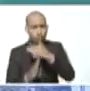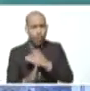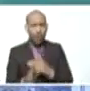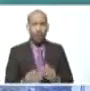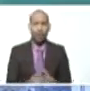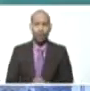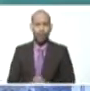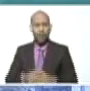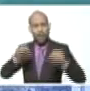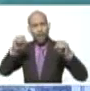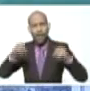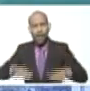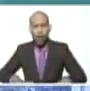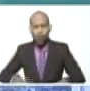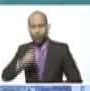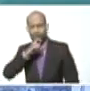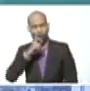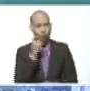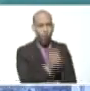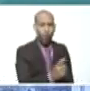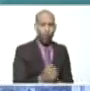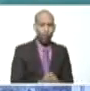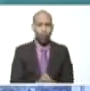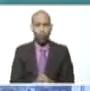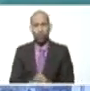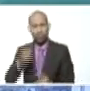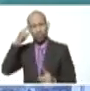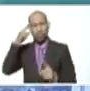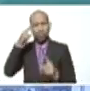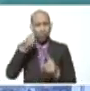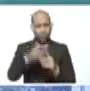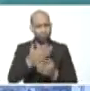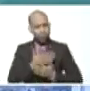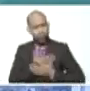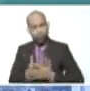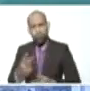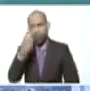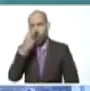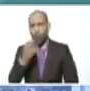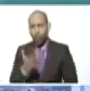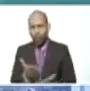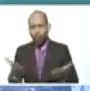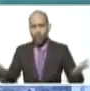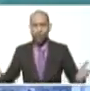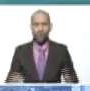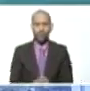la renuncia a la arrogancia y la dedicación a los pobres.